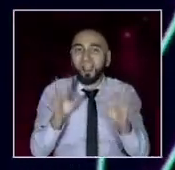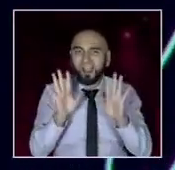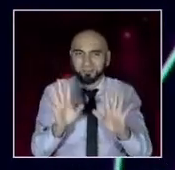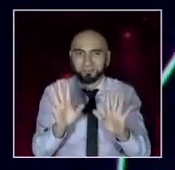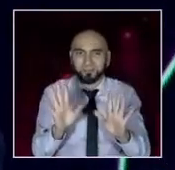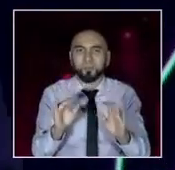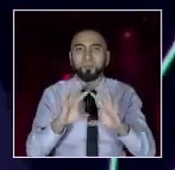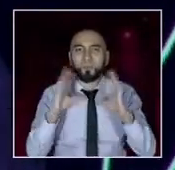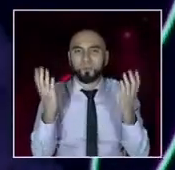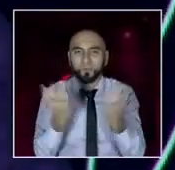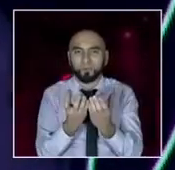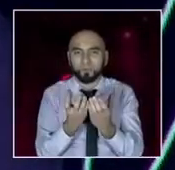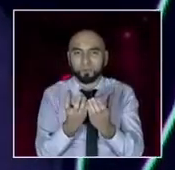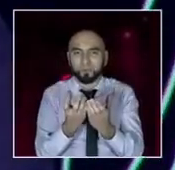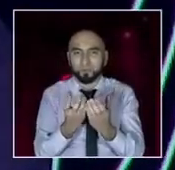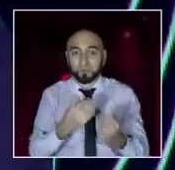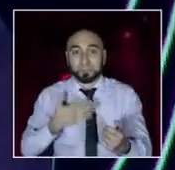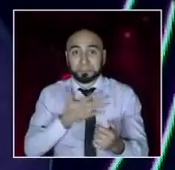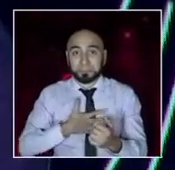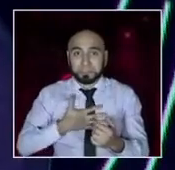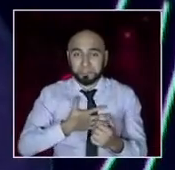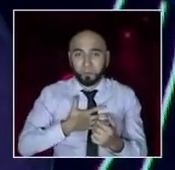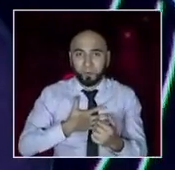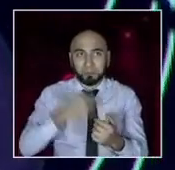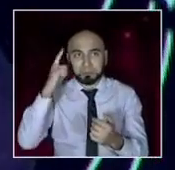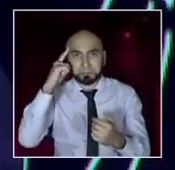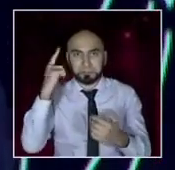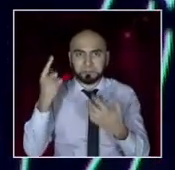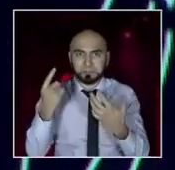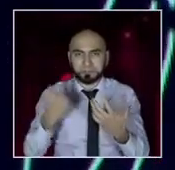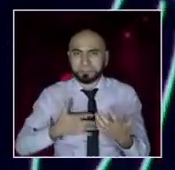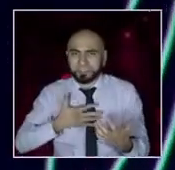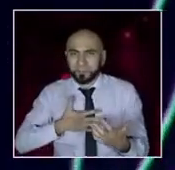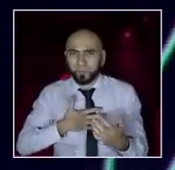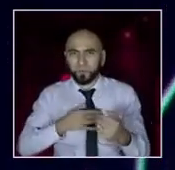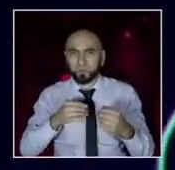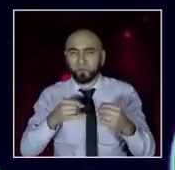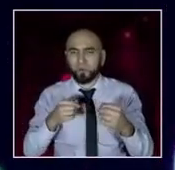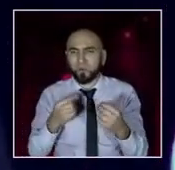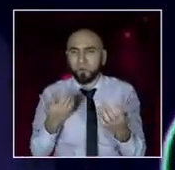¿no? Lo sentimos el mundo, creamos percepciones de ese mundo.